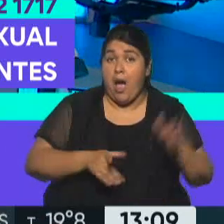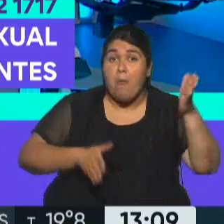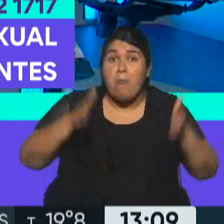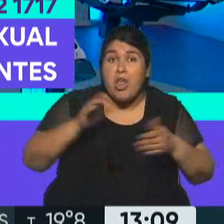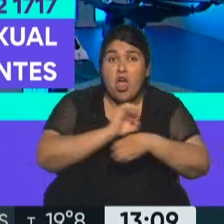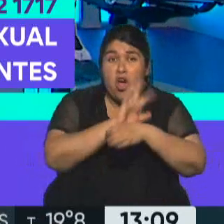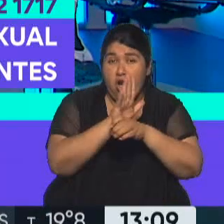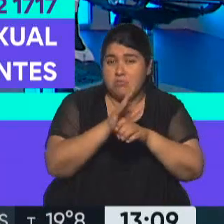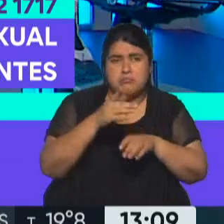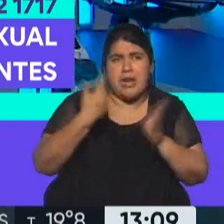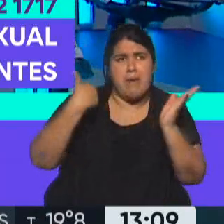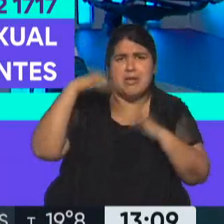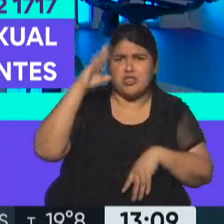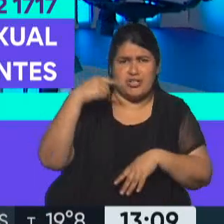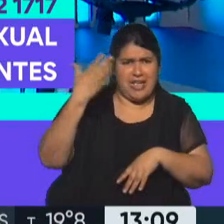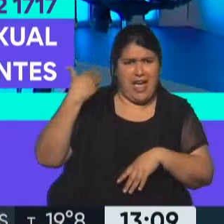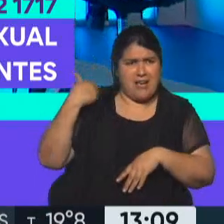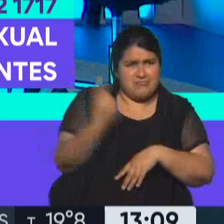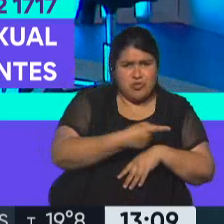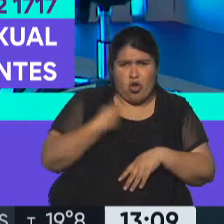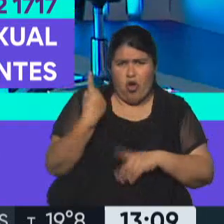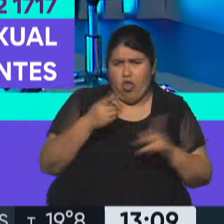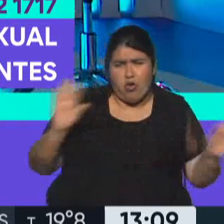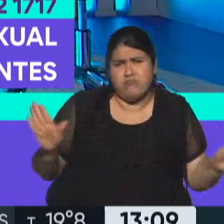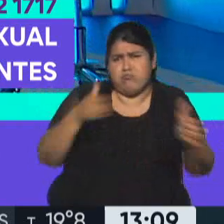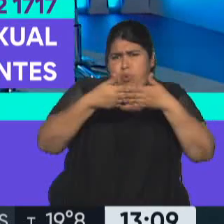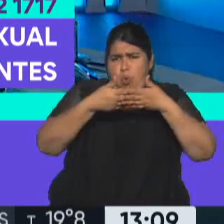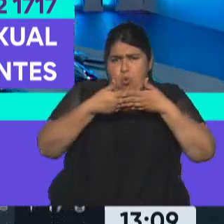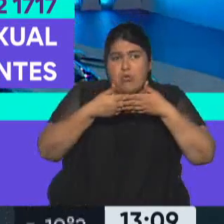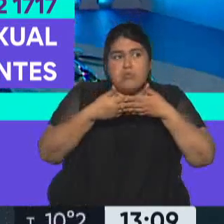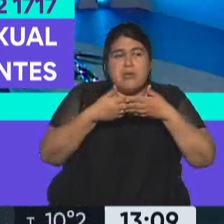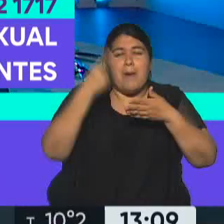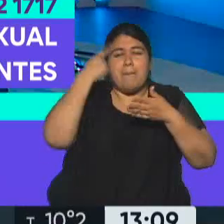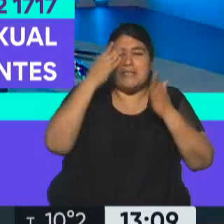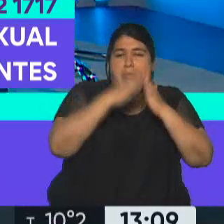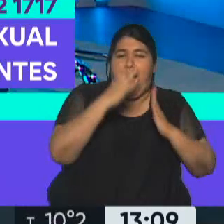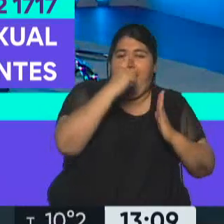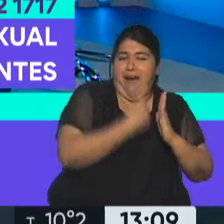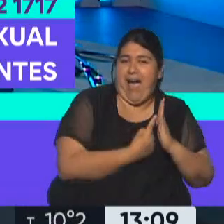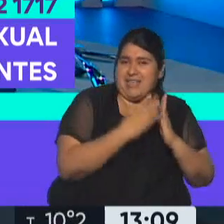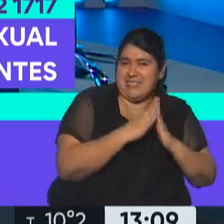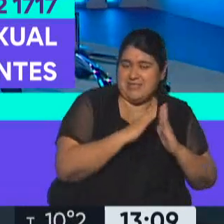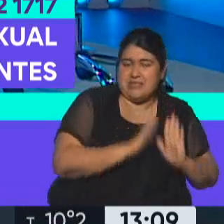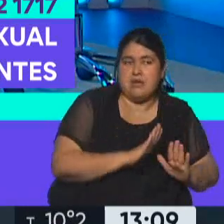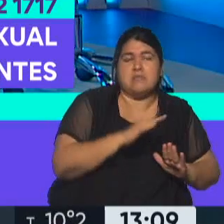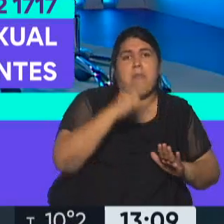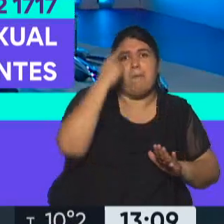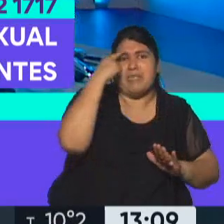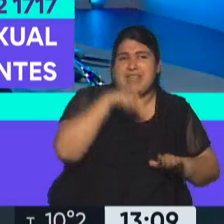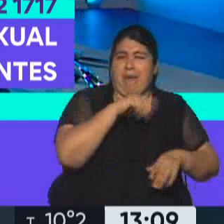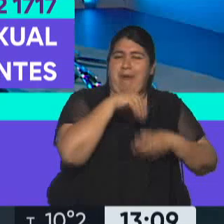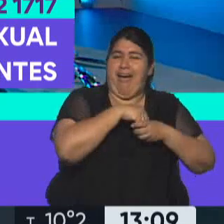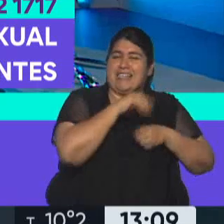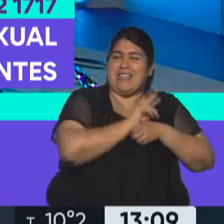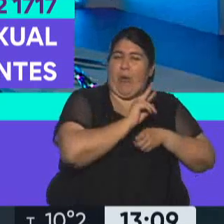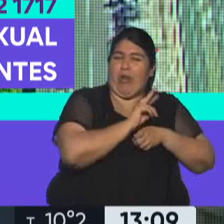situación en la que estuvimos todos dentro de nuestras casas, un lugar que creemos seguro y que puede ser un lugar extremadamente peligroso para estos casos.